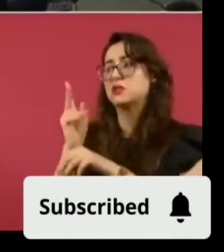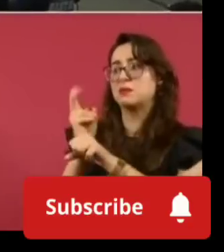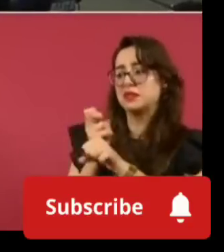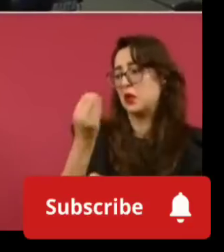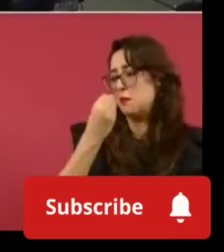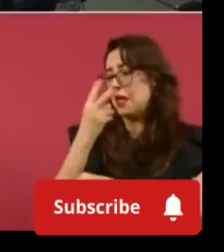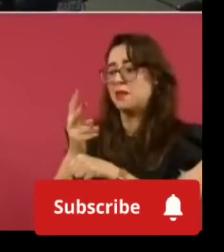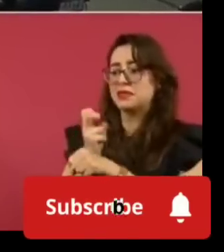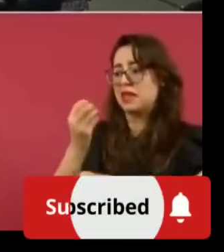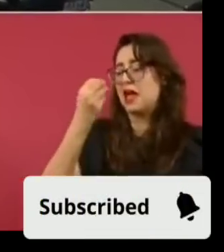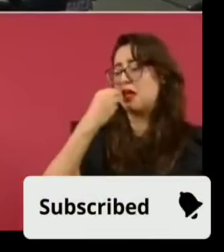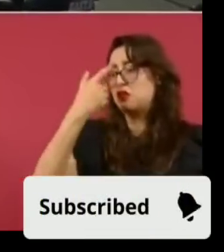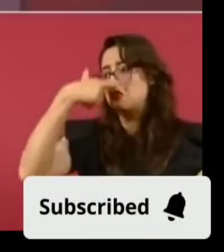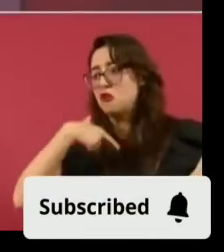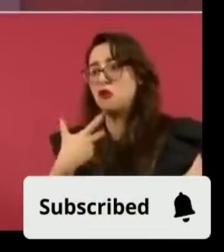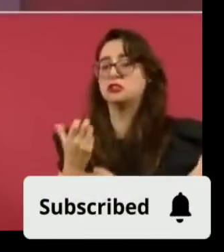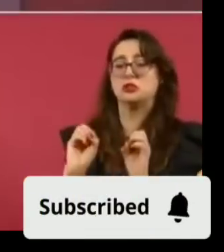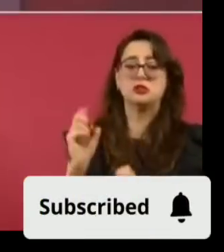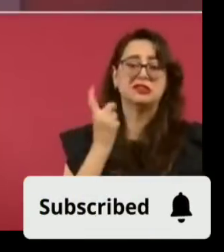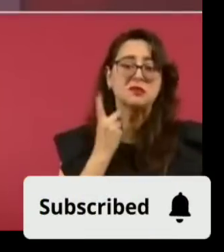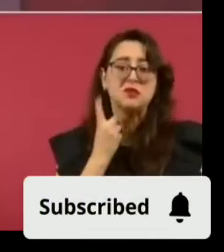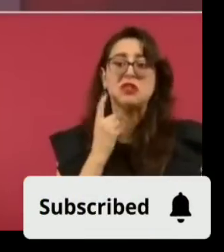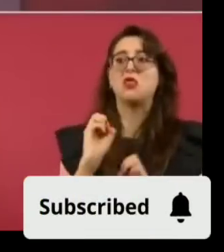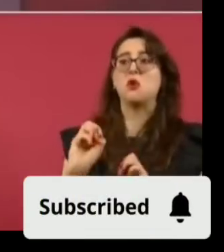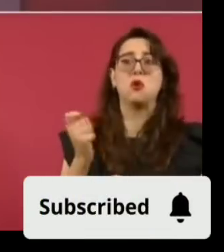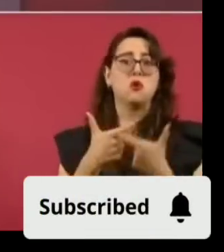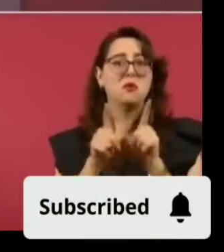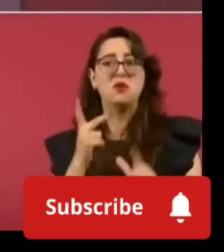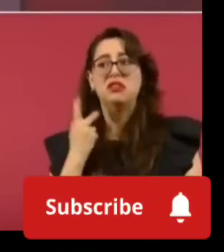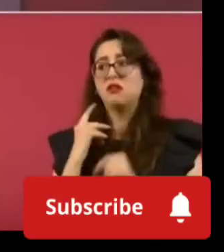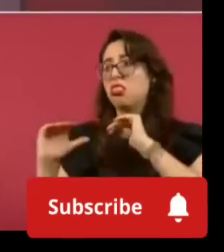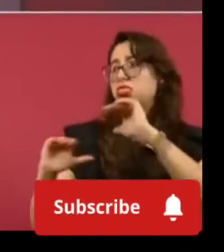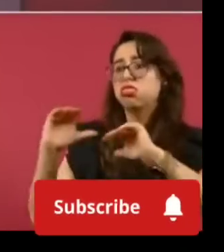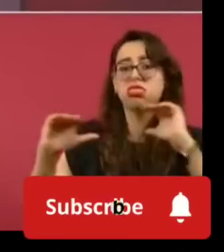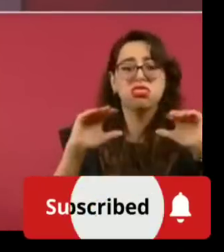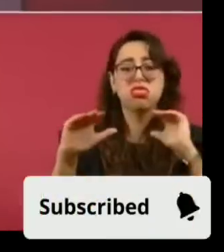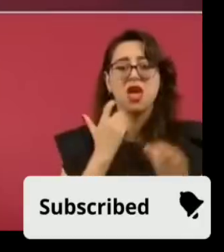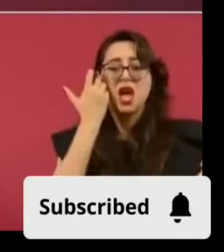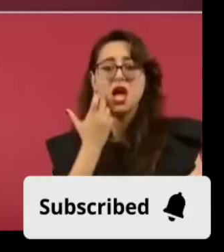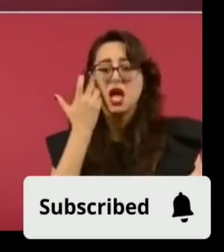con diputados y dirigentes de partidos